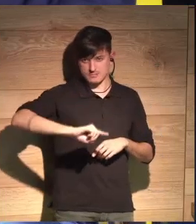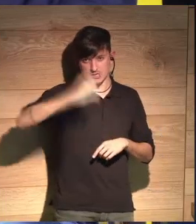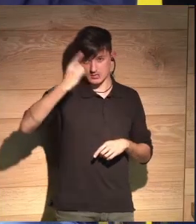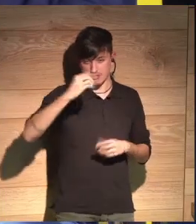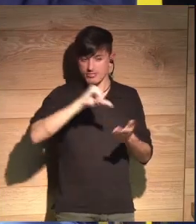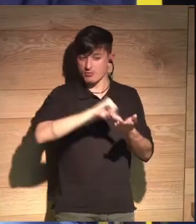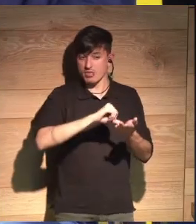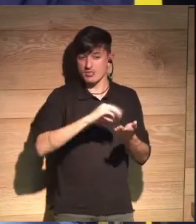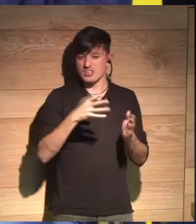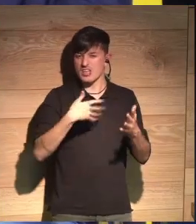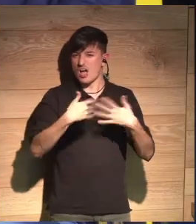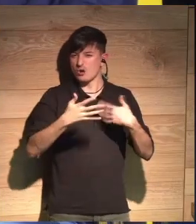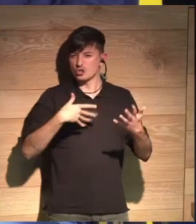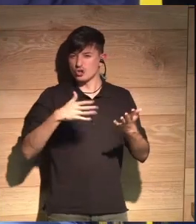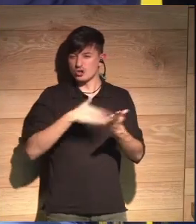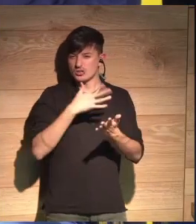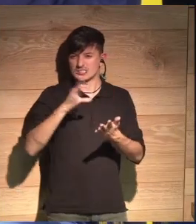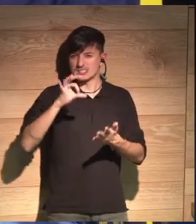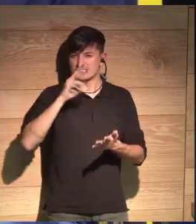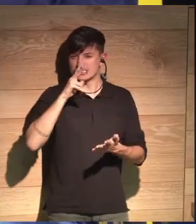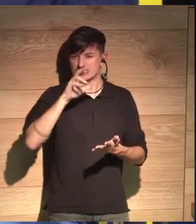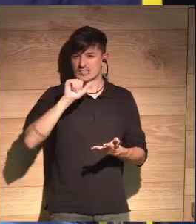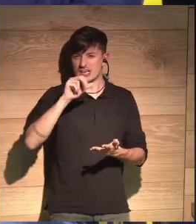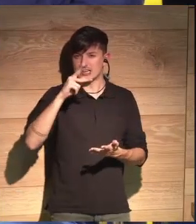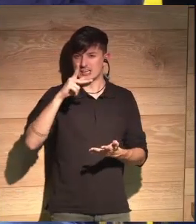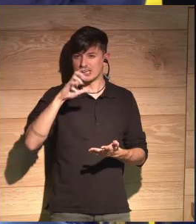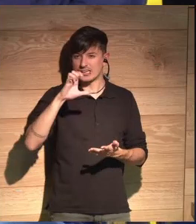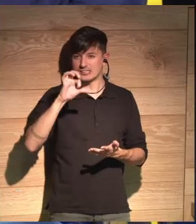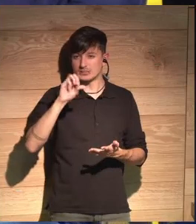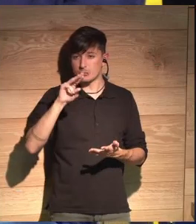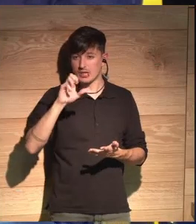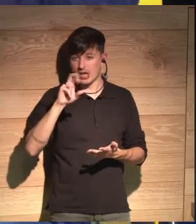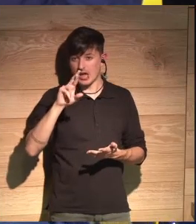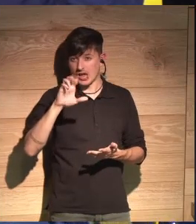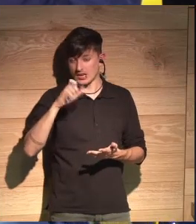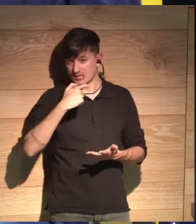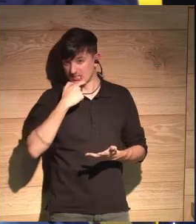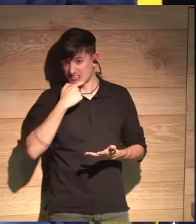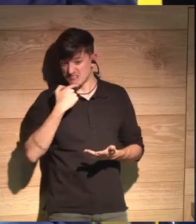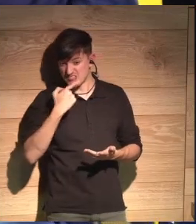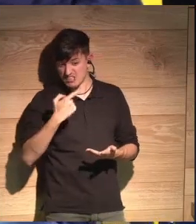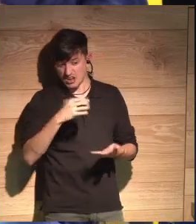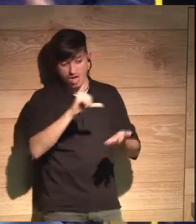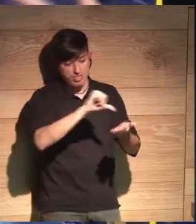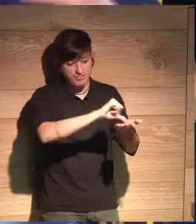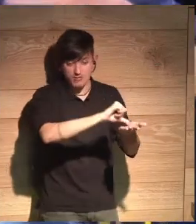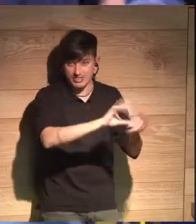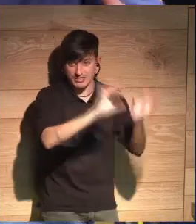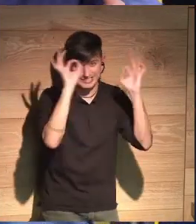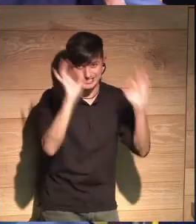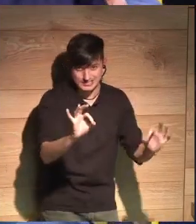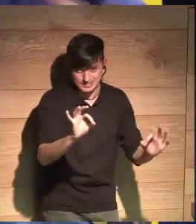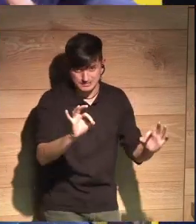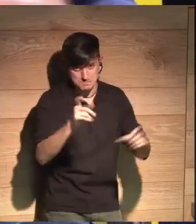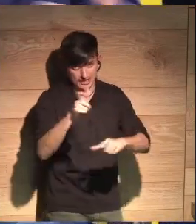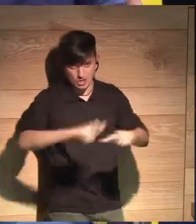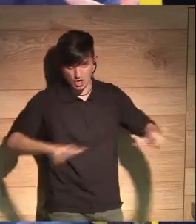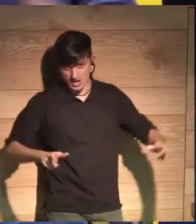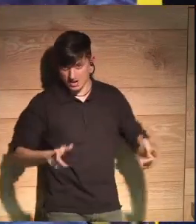shakespeare war is the city bac de tipo que es la ciudad sino la persona es para hacer juntos como esta tarde